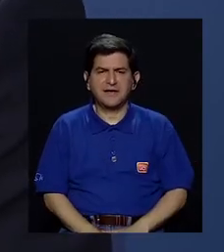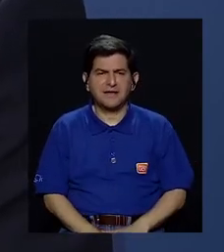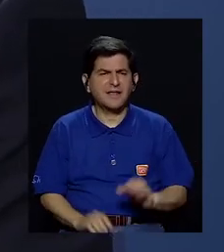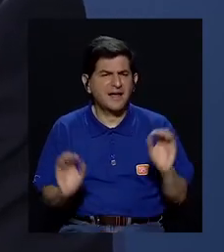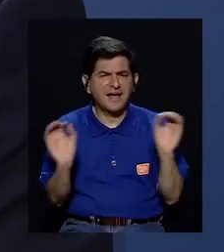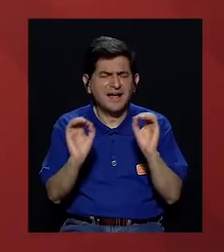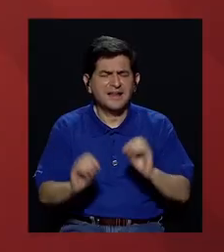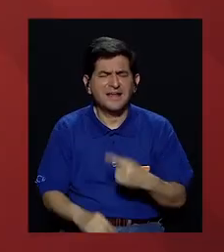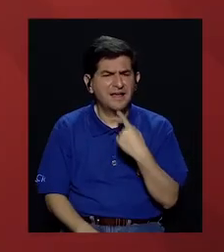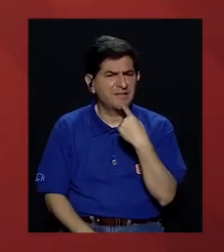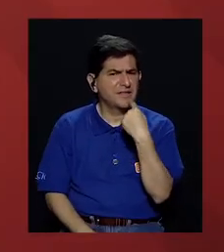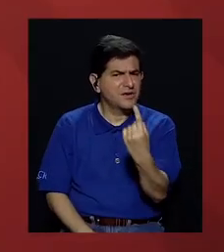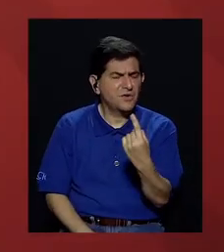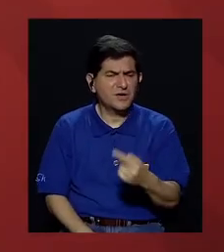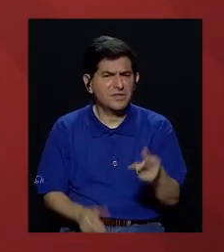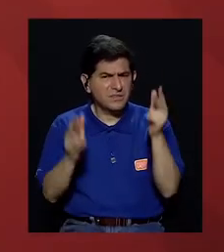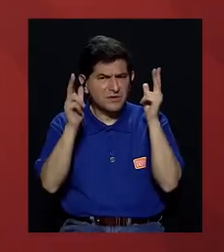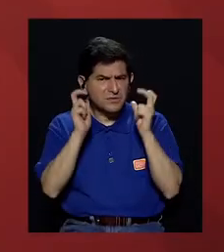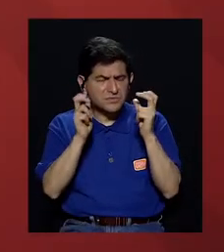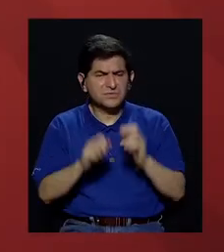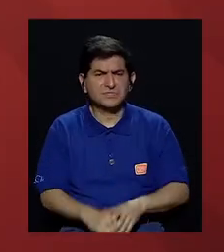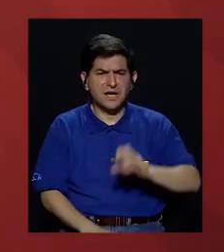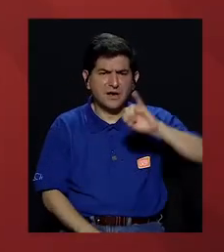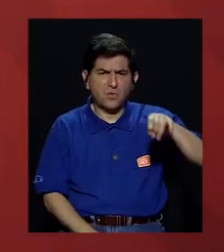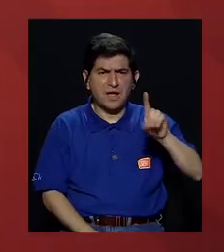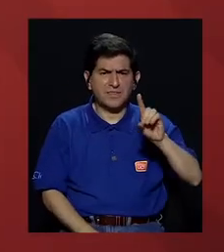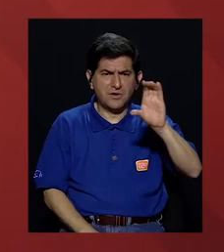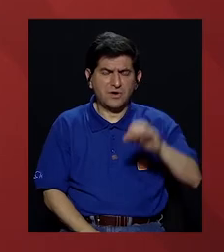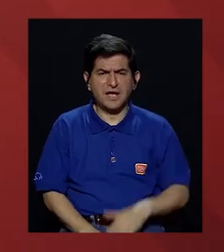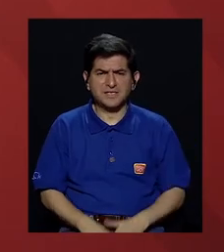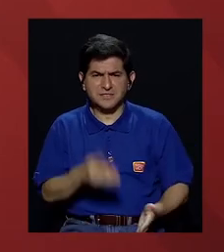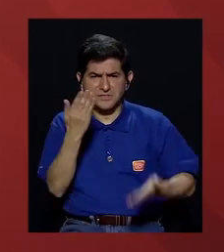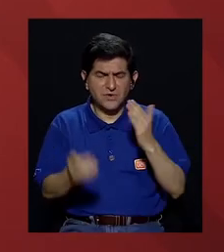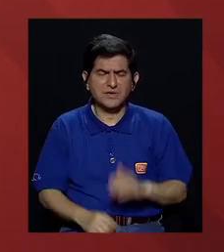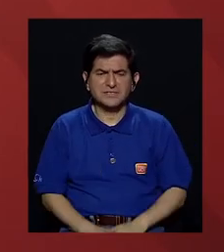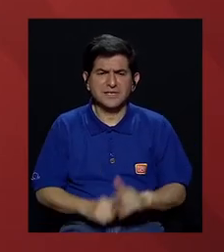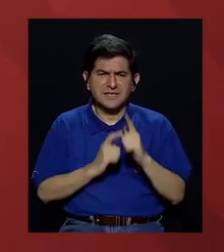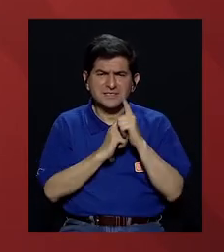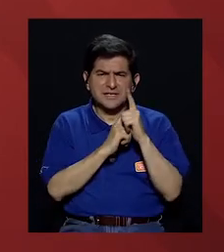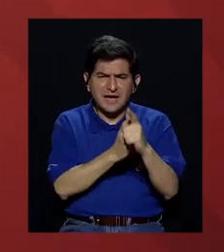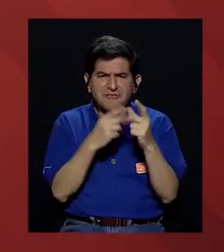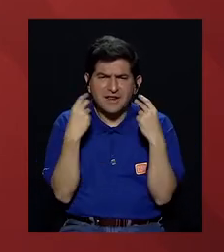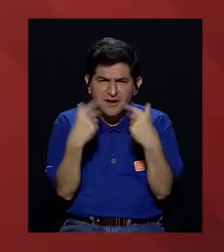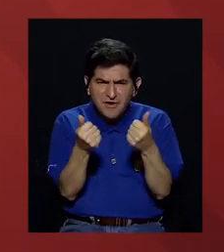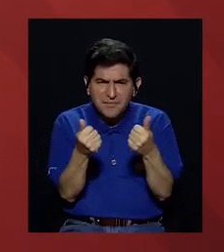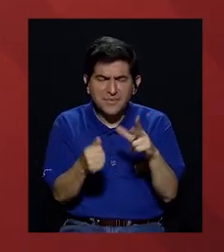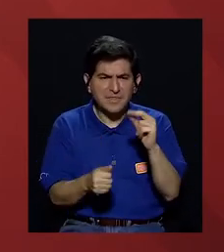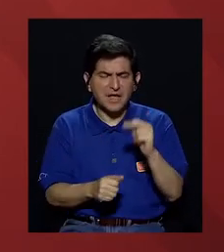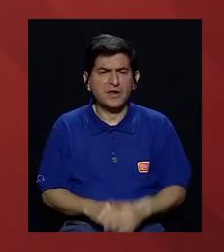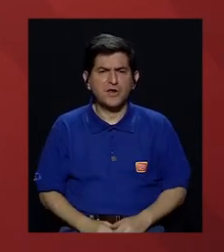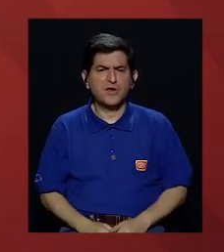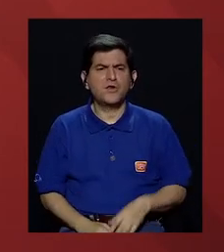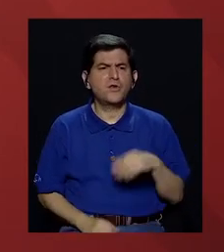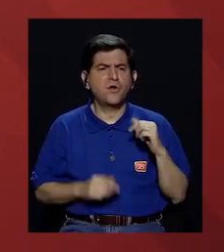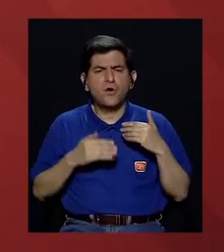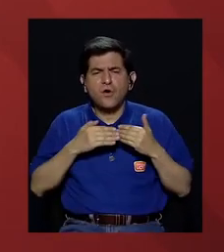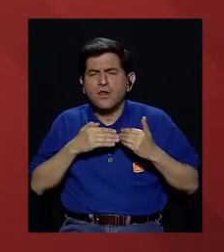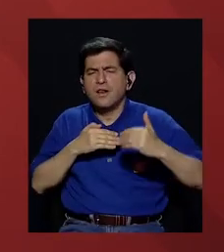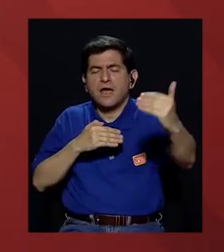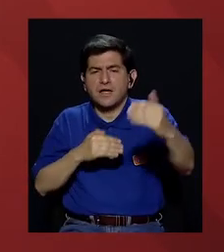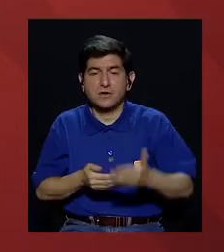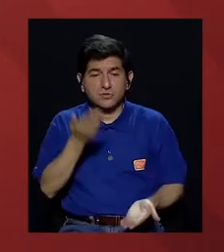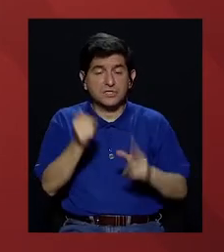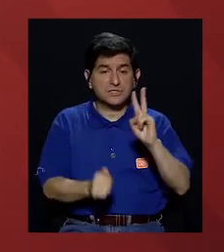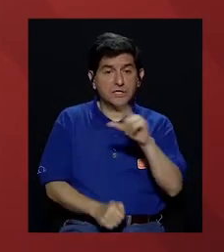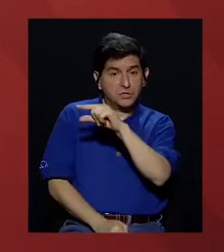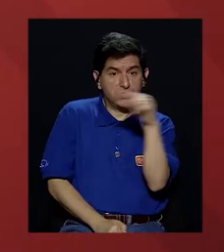ronda no le escuchaba a nadie decir esto que éste que haber dicho contigo gasto podría ser más un velocista que un maratonista esto puede